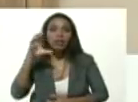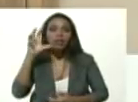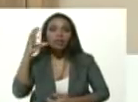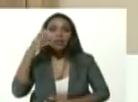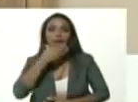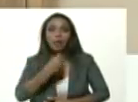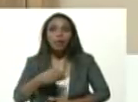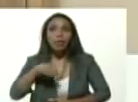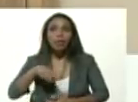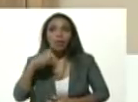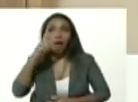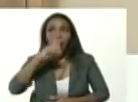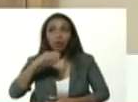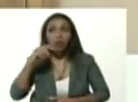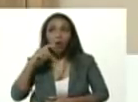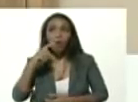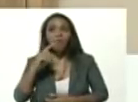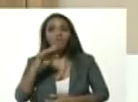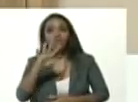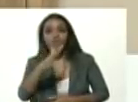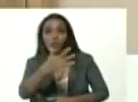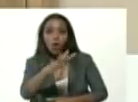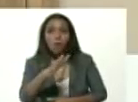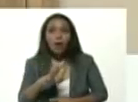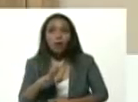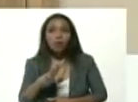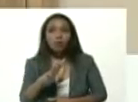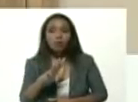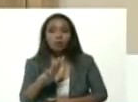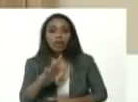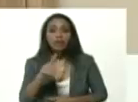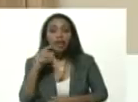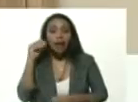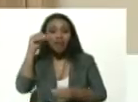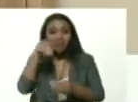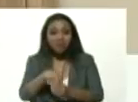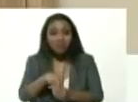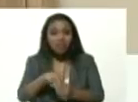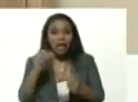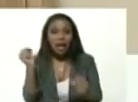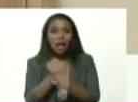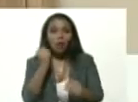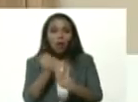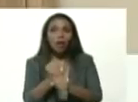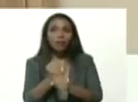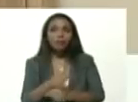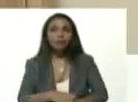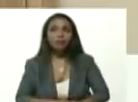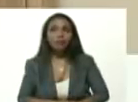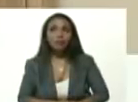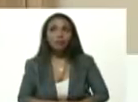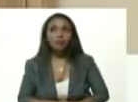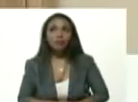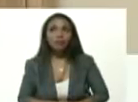año, por lo menos. Ratificación de la inamovilidad laboral.